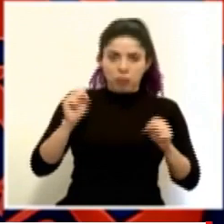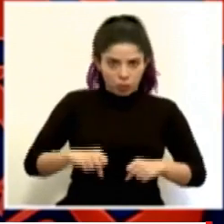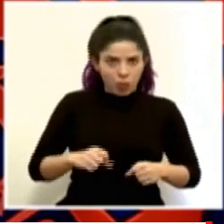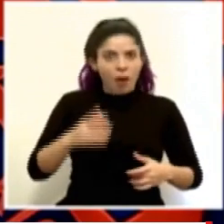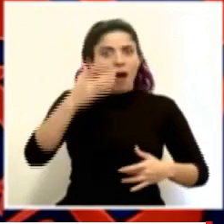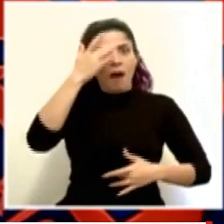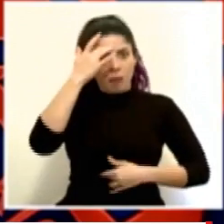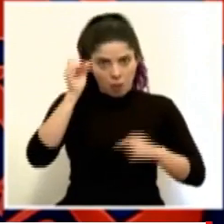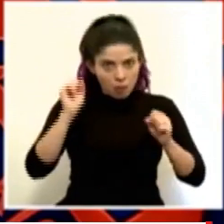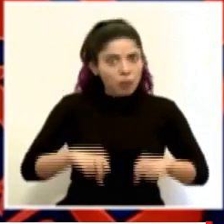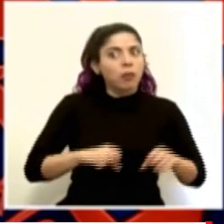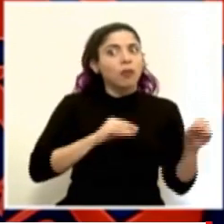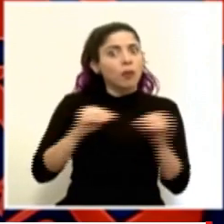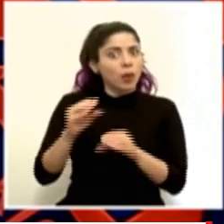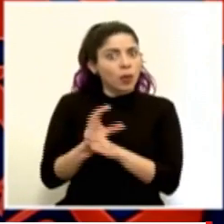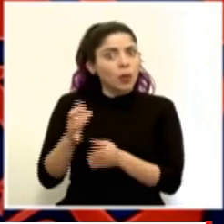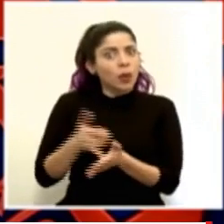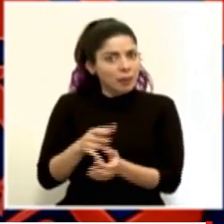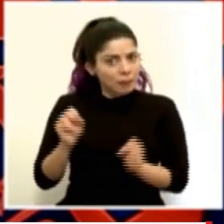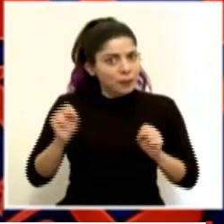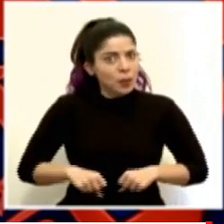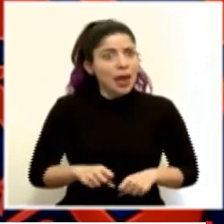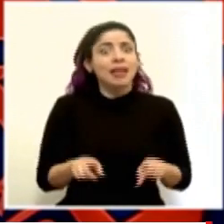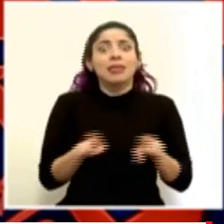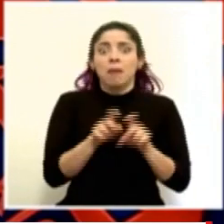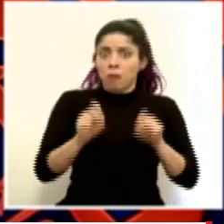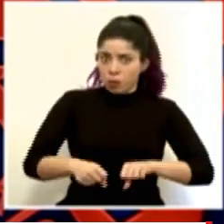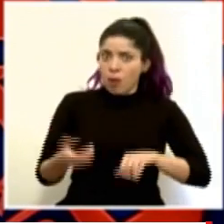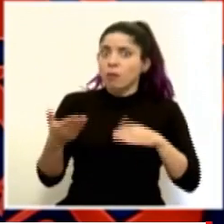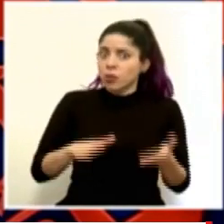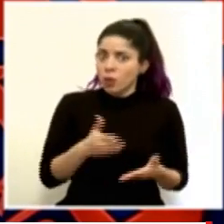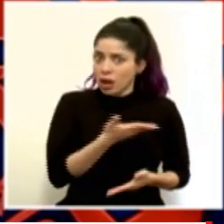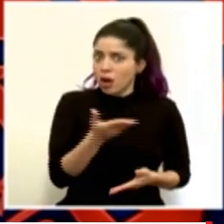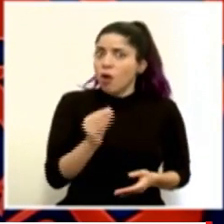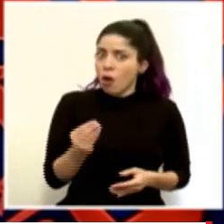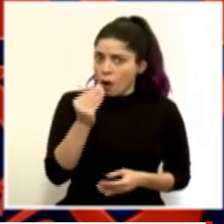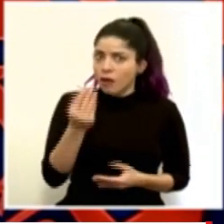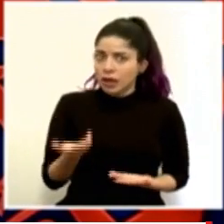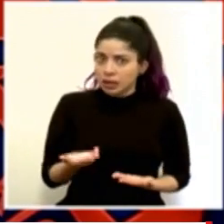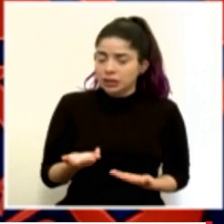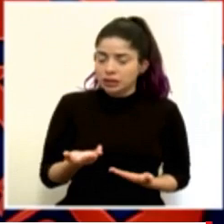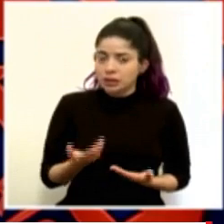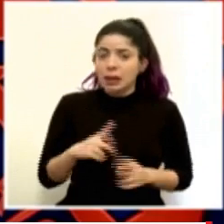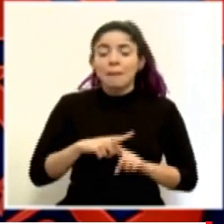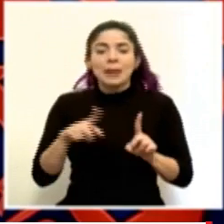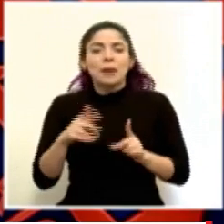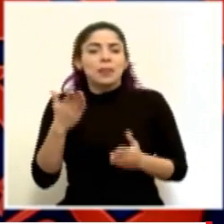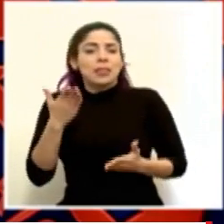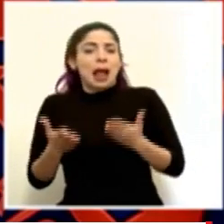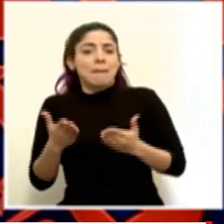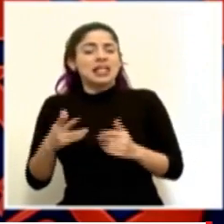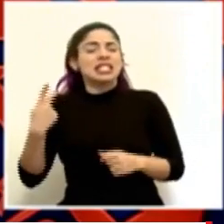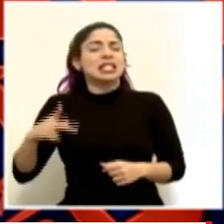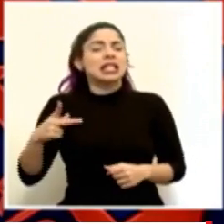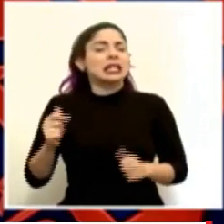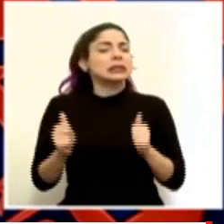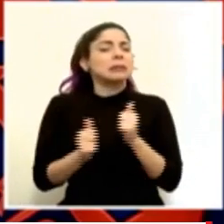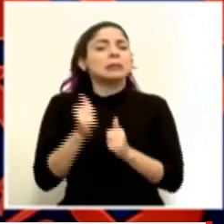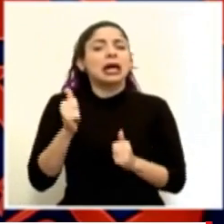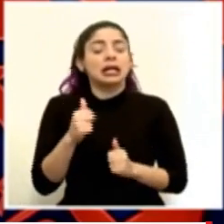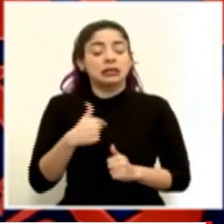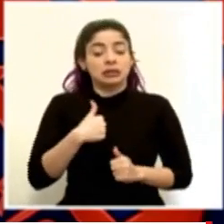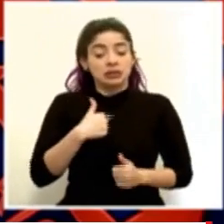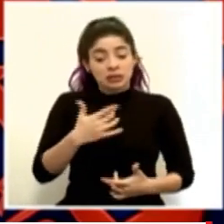también pueden terminar en una unidad de cuidados intensivos y también pueden fallecer. pero tal vez el mayor riesgo es que